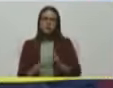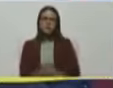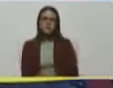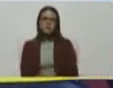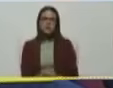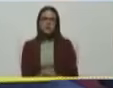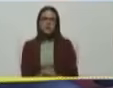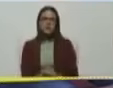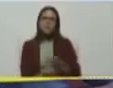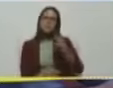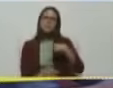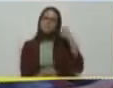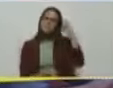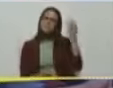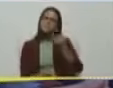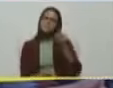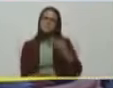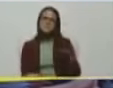para